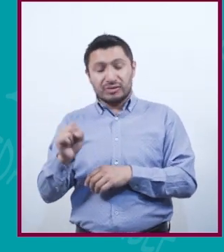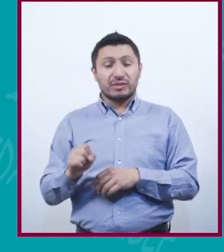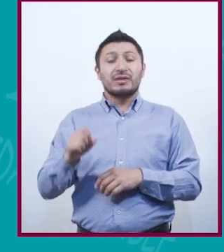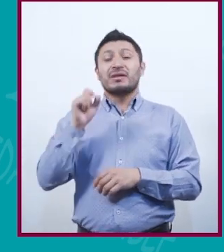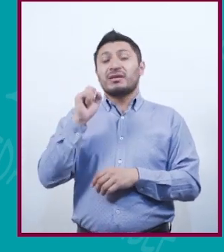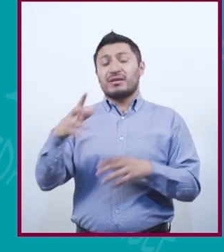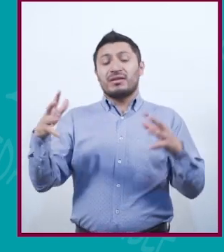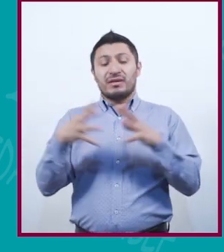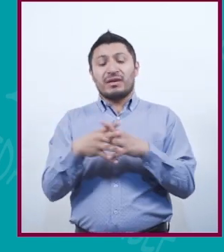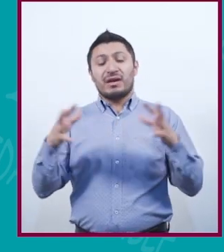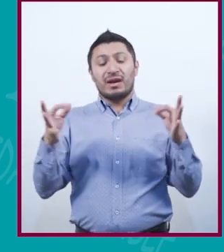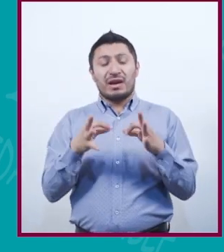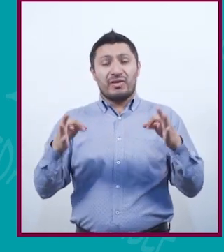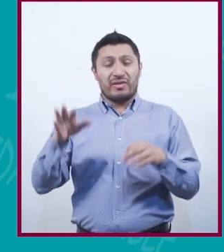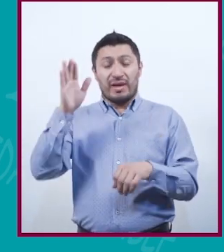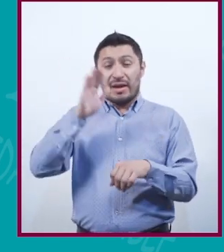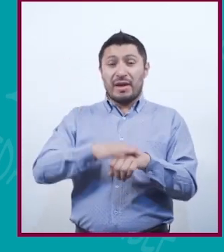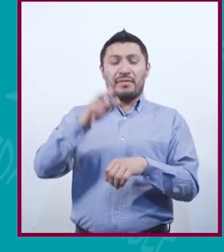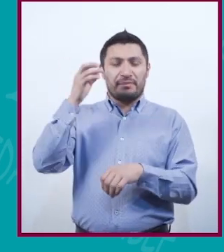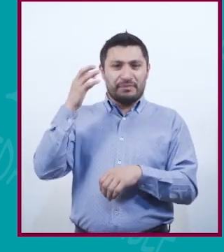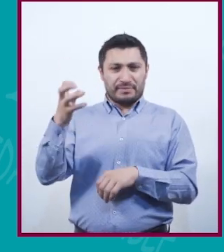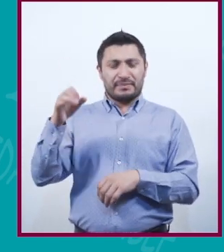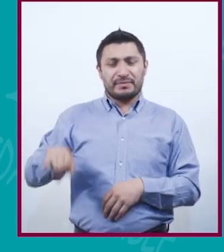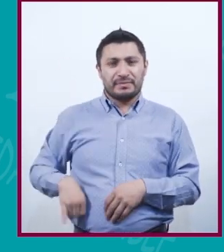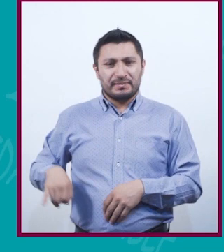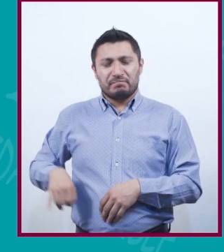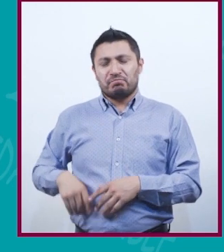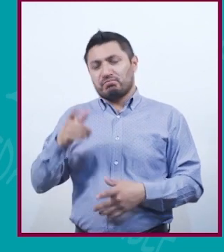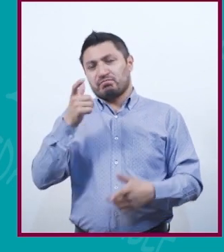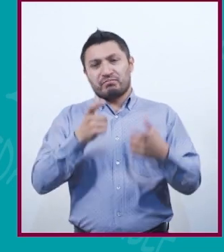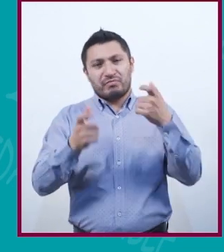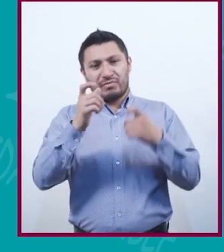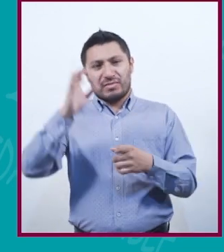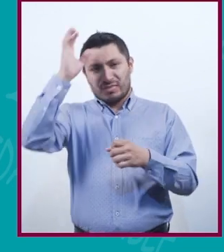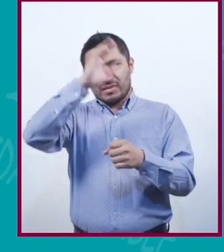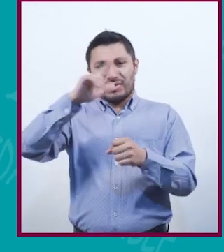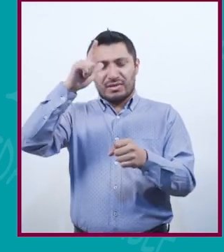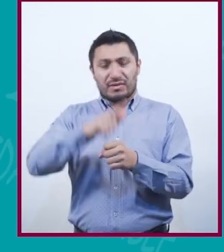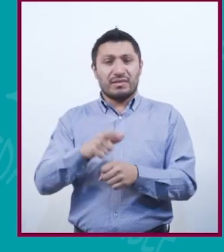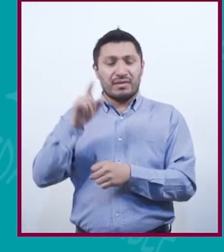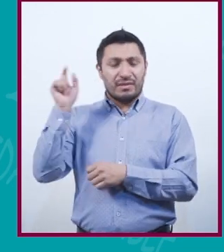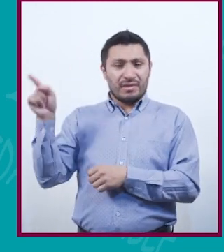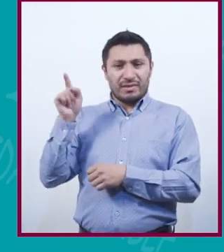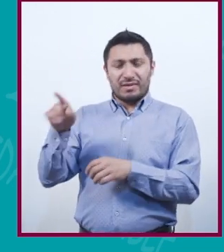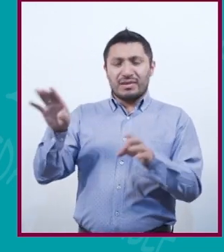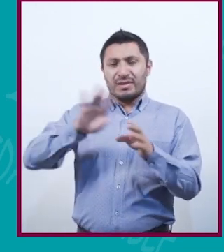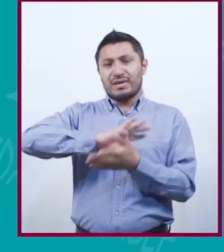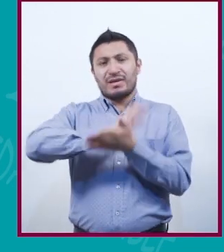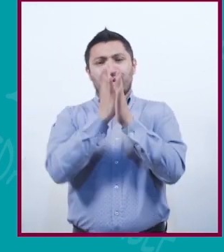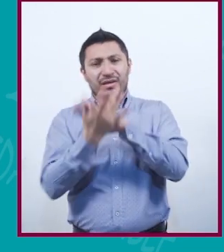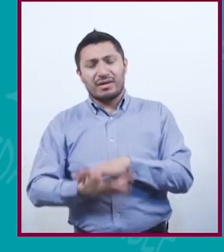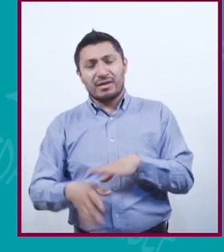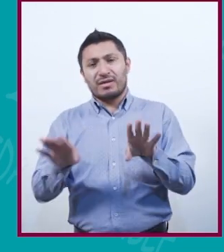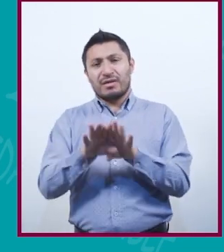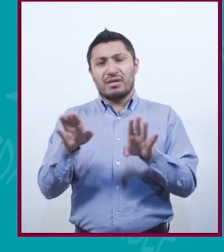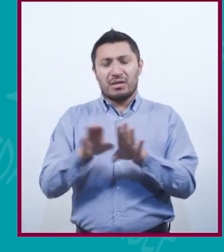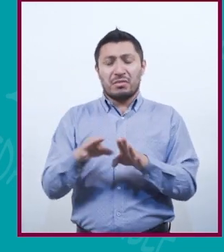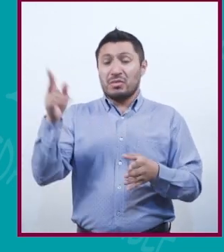Soviética. Y durante esta Guerra Fría, más allá de los intereses económicos y culturales, Medio Oriente se